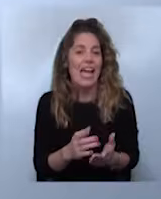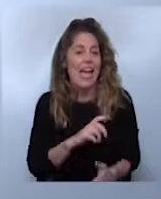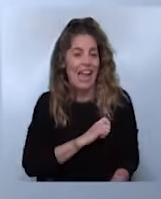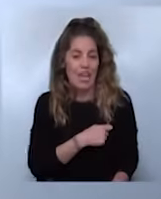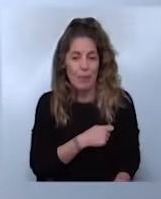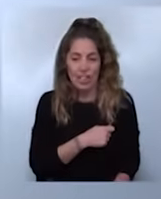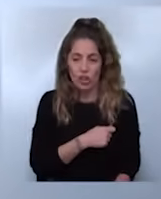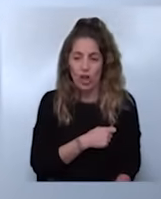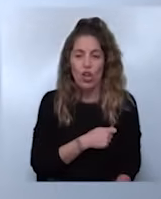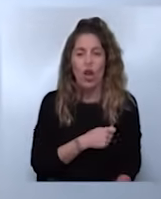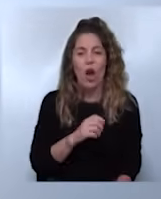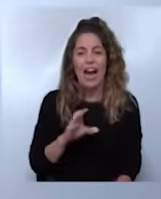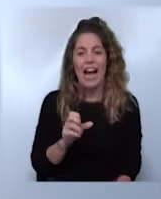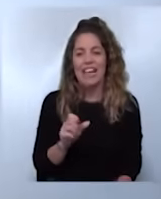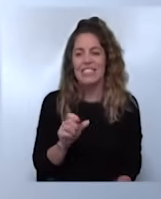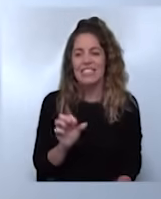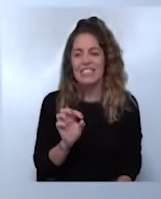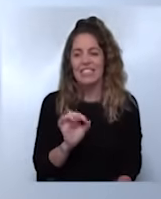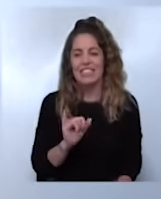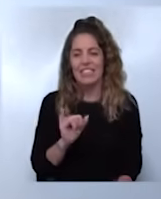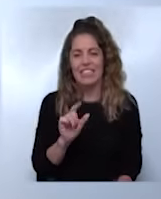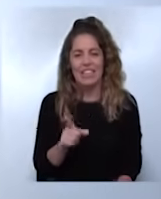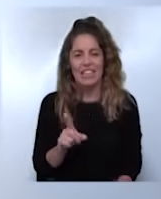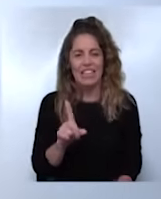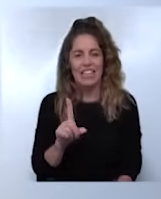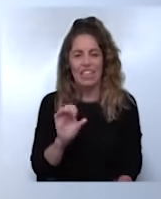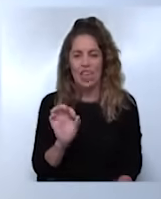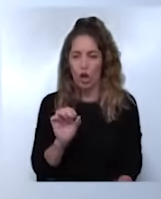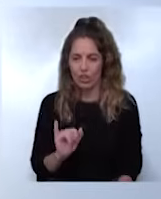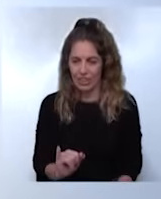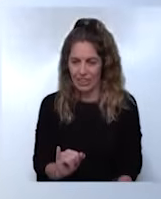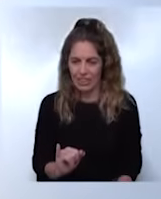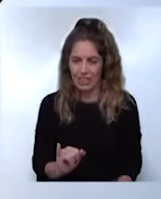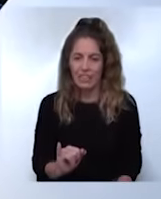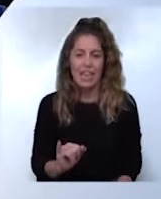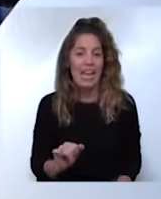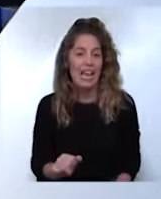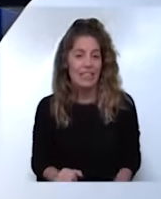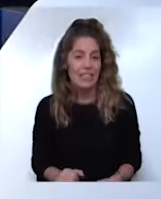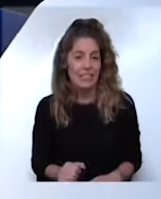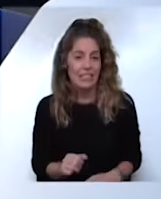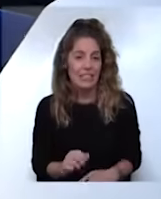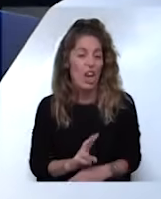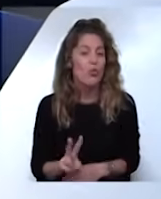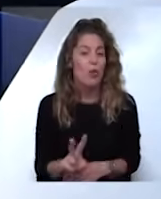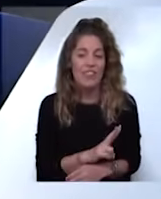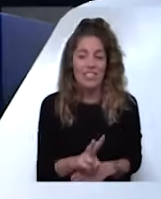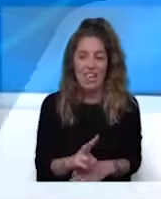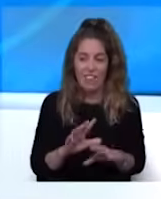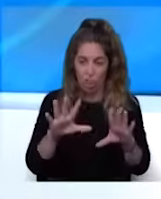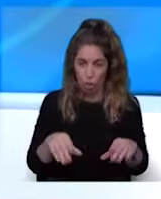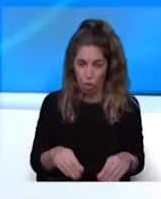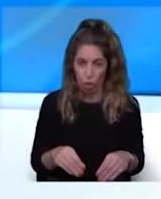Víctor castiglioni es el que bueno es el que comandaba o veía supervisaba todo esto